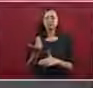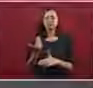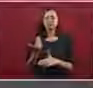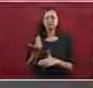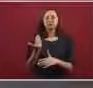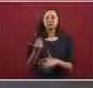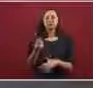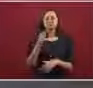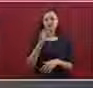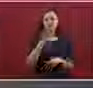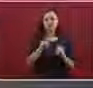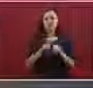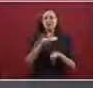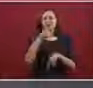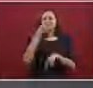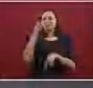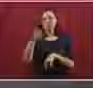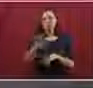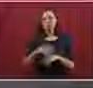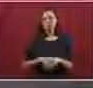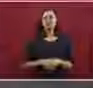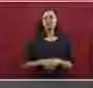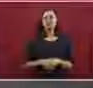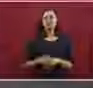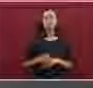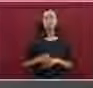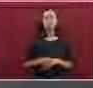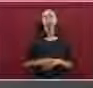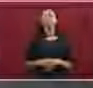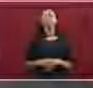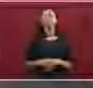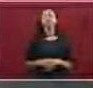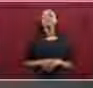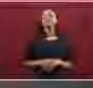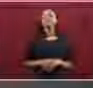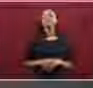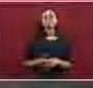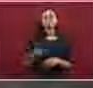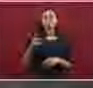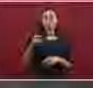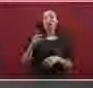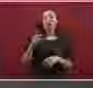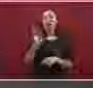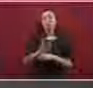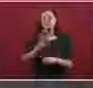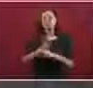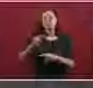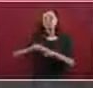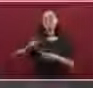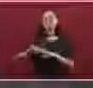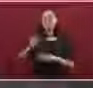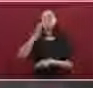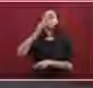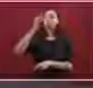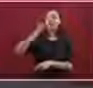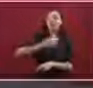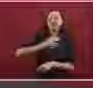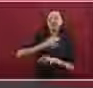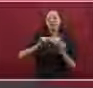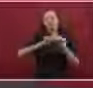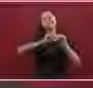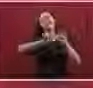ese informe, recibimos el reporte de Protección Civil de todo lo que